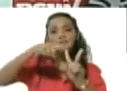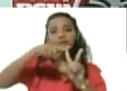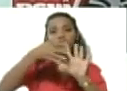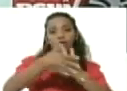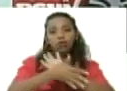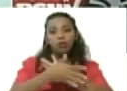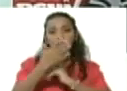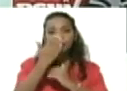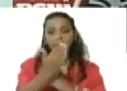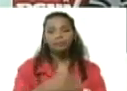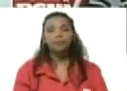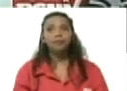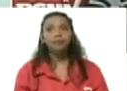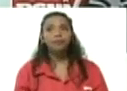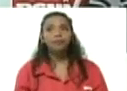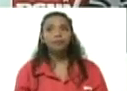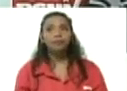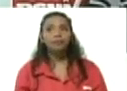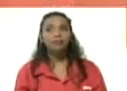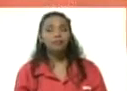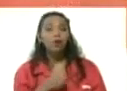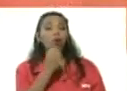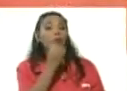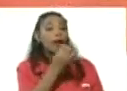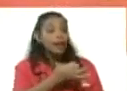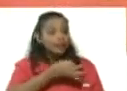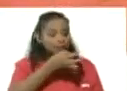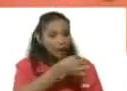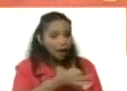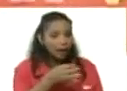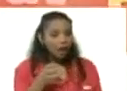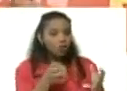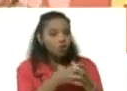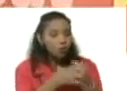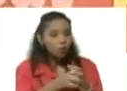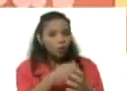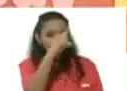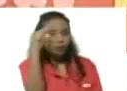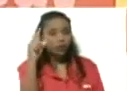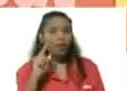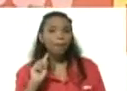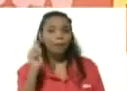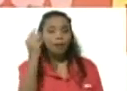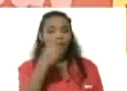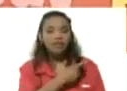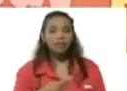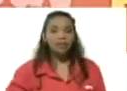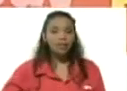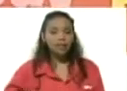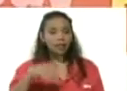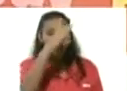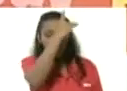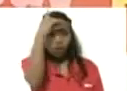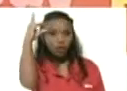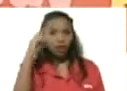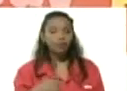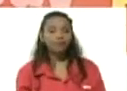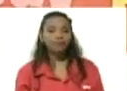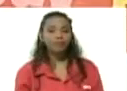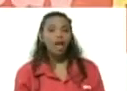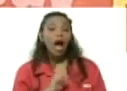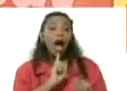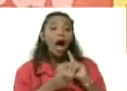de Televisión. Muy buenas tardes para buenas toda tardes. La directiva del PSUV y el primer vicepresidente de la Tolda Roja. En algunos